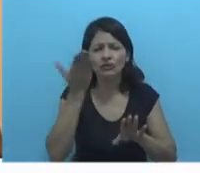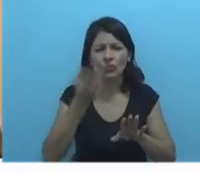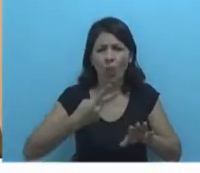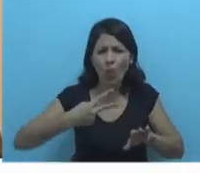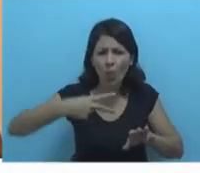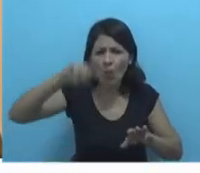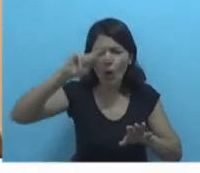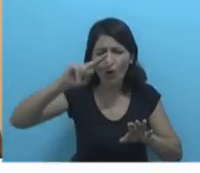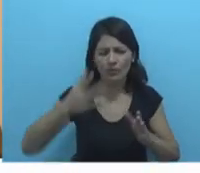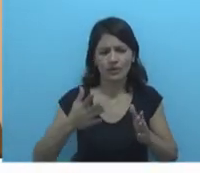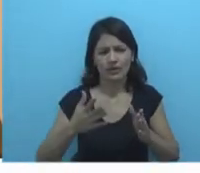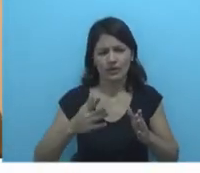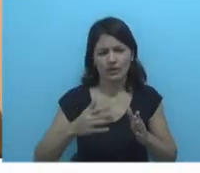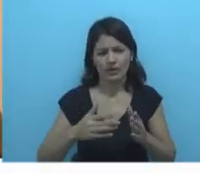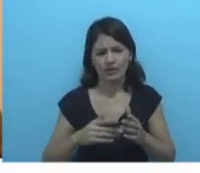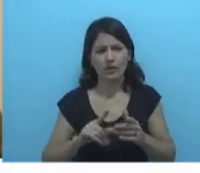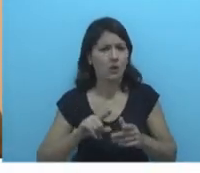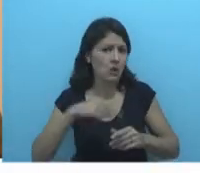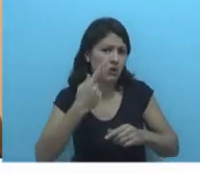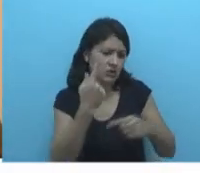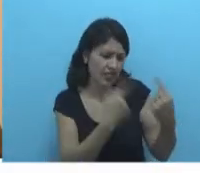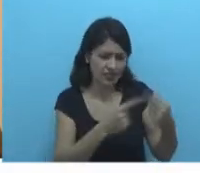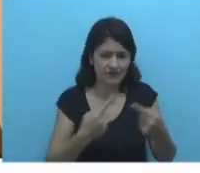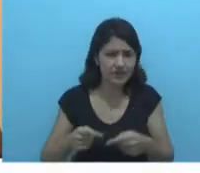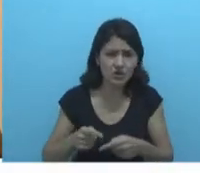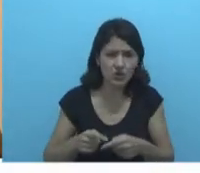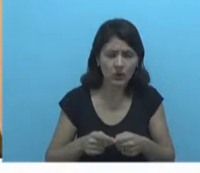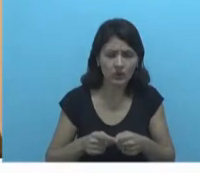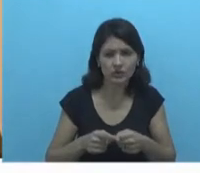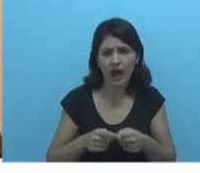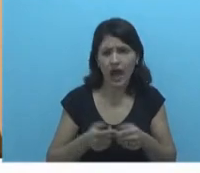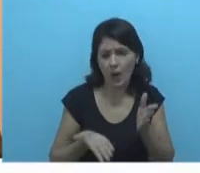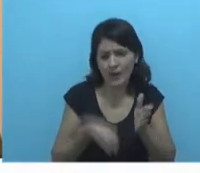de los precios a nivel general en el último año.